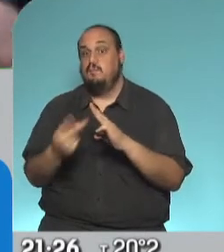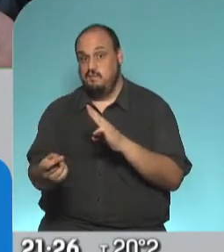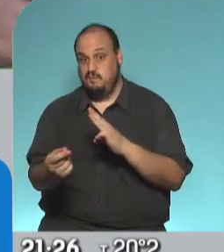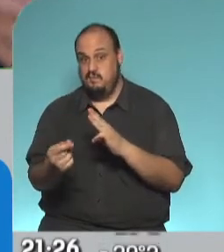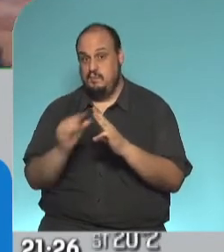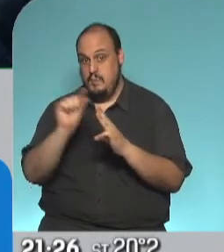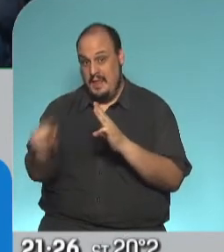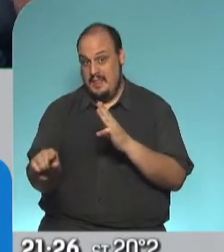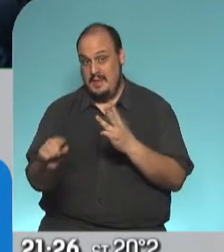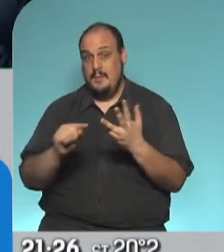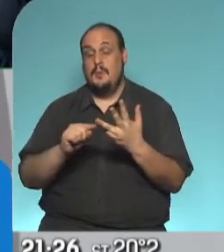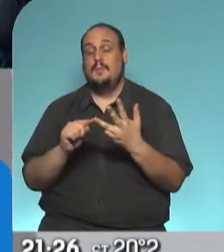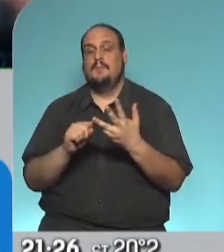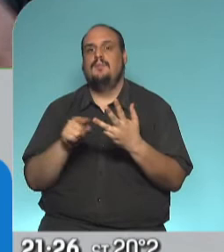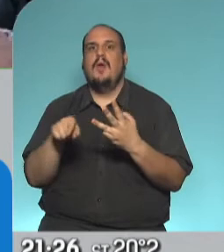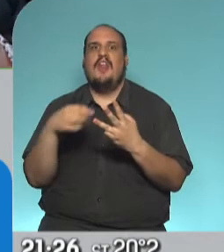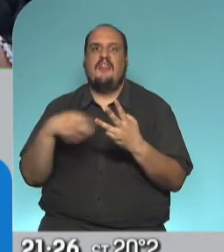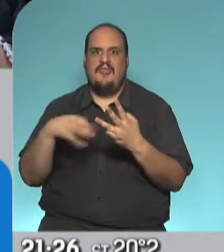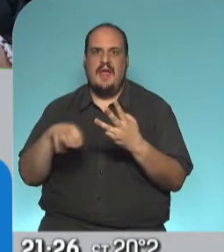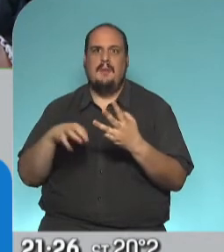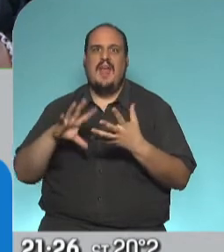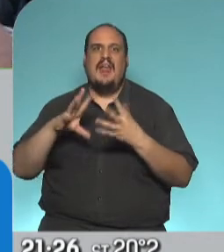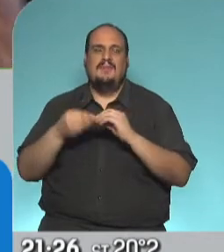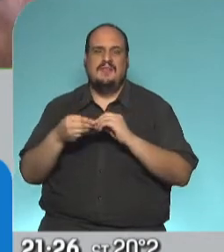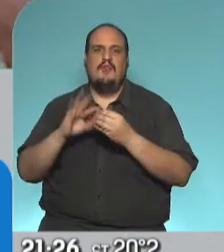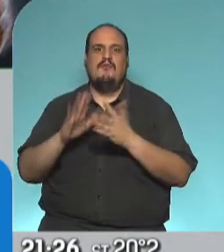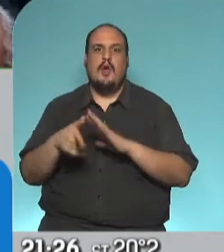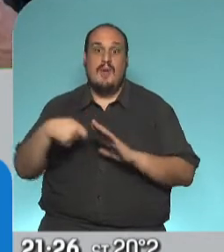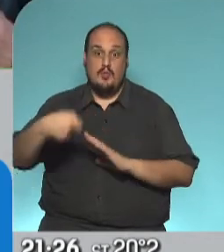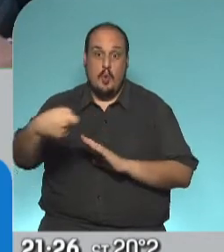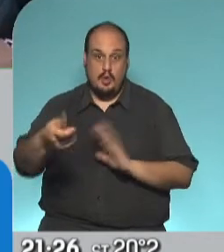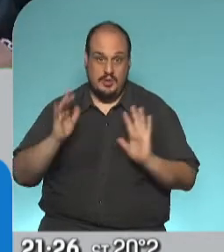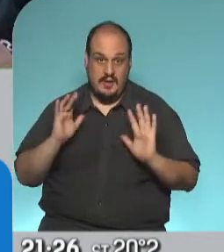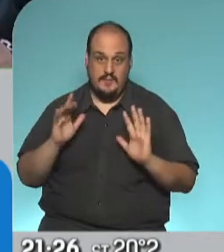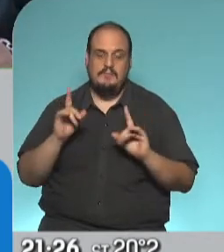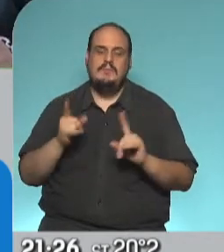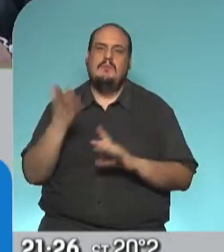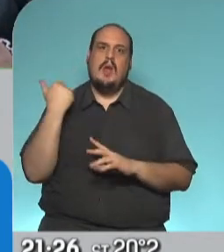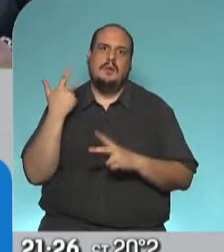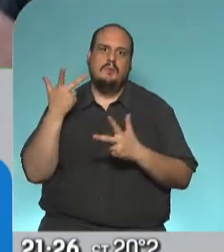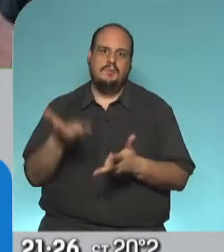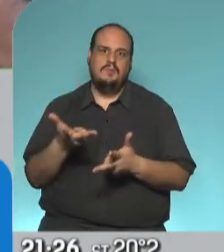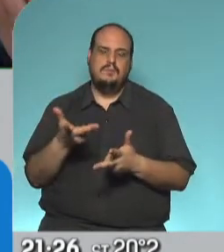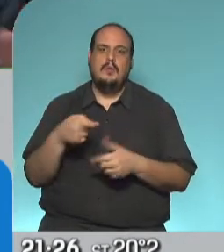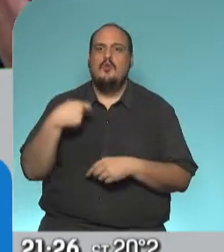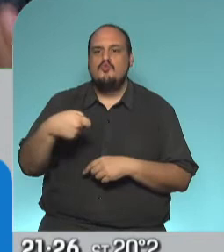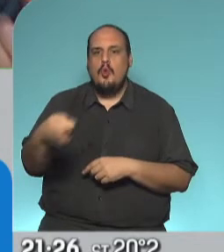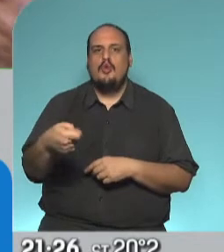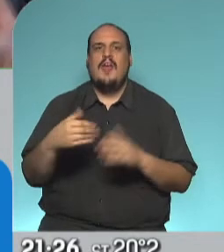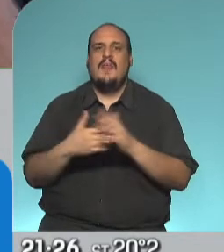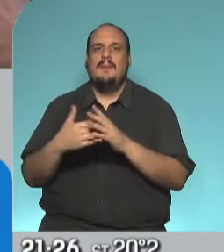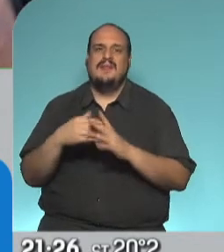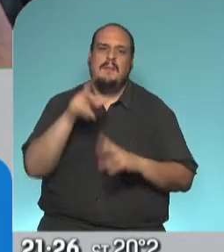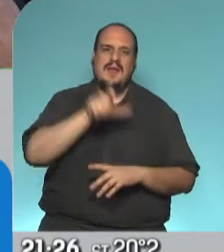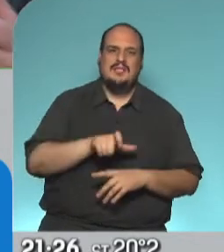justamente tiene que haber una adaptación al nuevo mecanismo de la cuota, que como bien decíamos recién, está vinculado al salario y